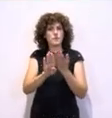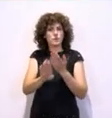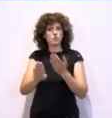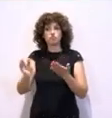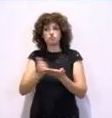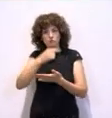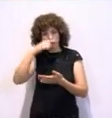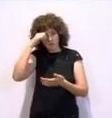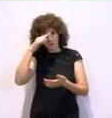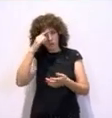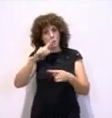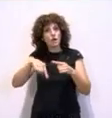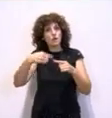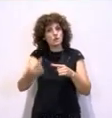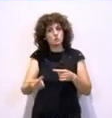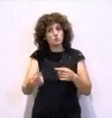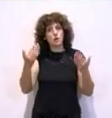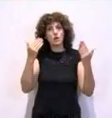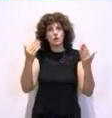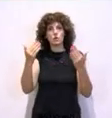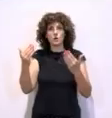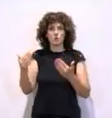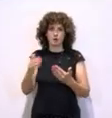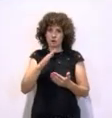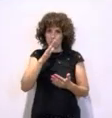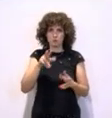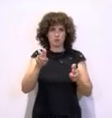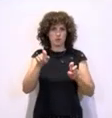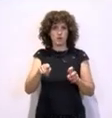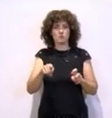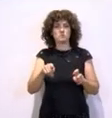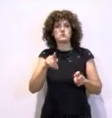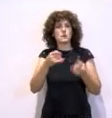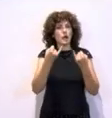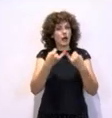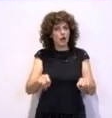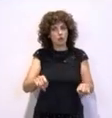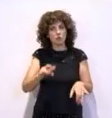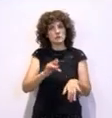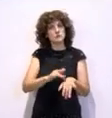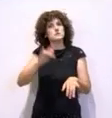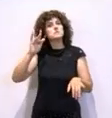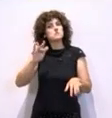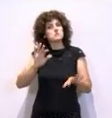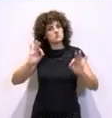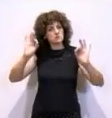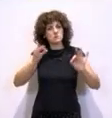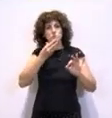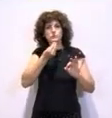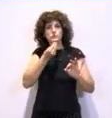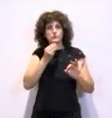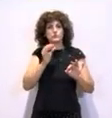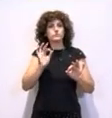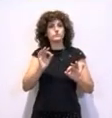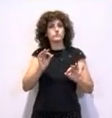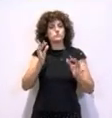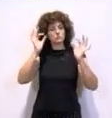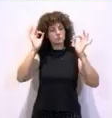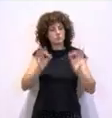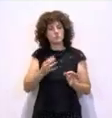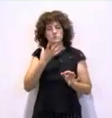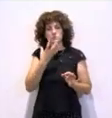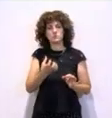después todavía nos daba la enhorabuena al respecto. Fue un acto realizado con sensibilidad, con honestidad, fue un